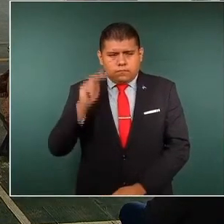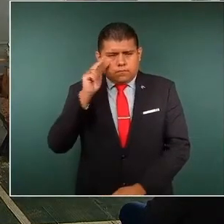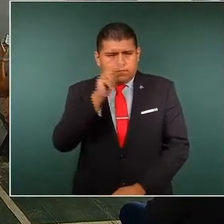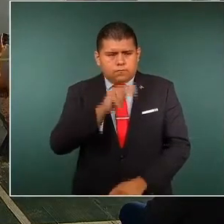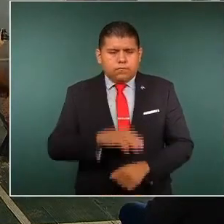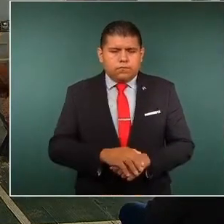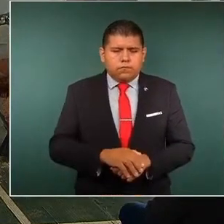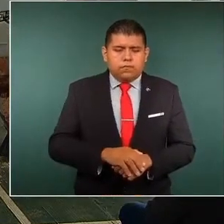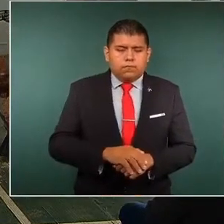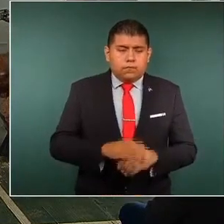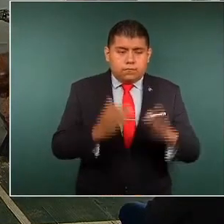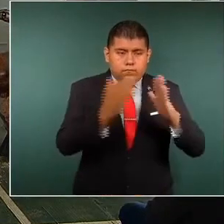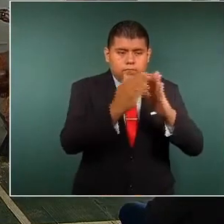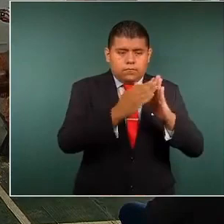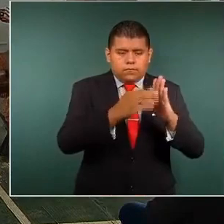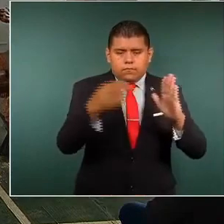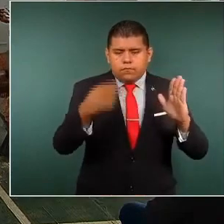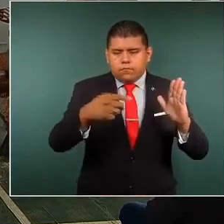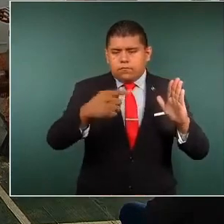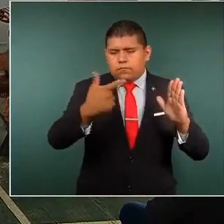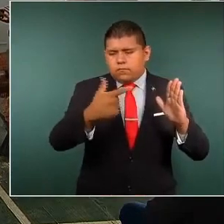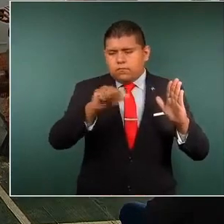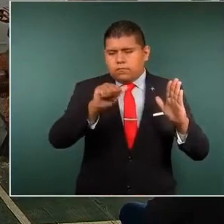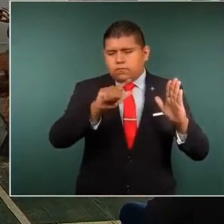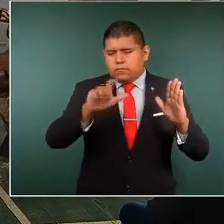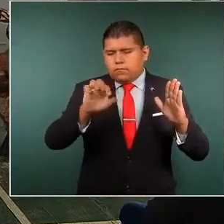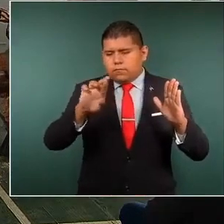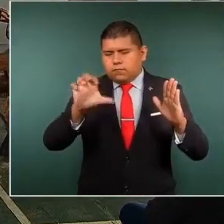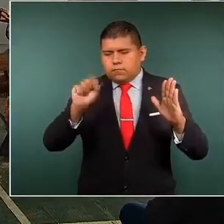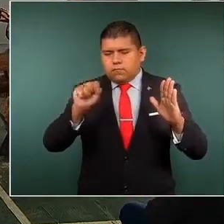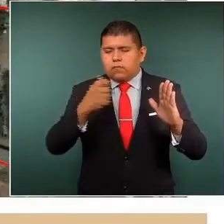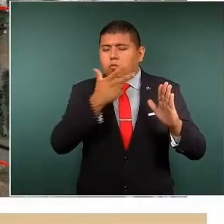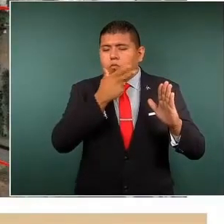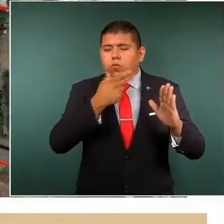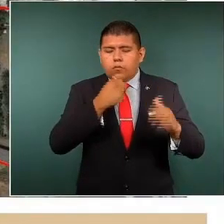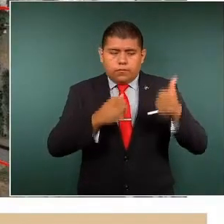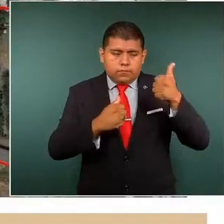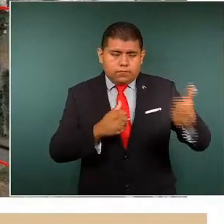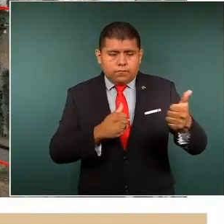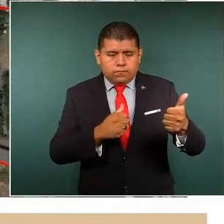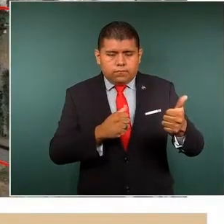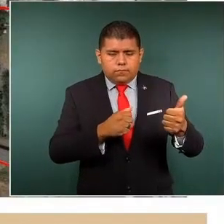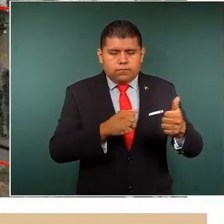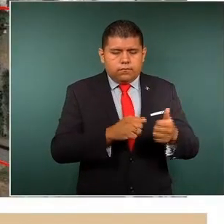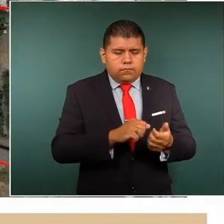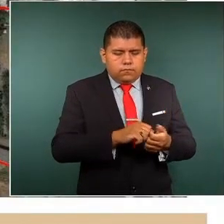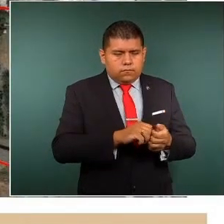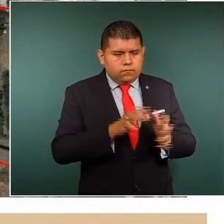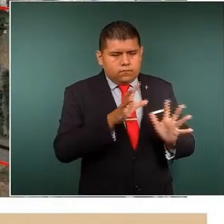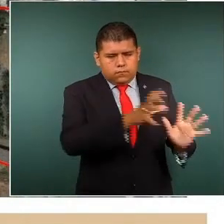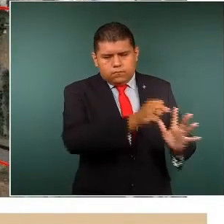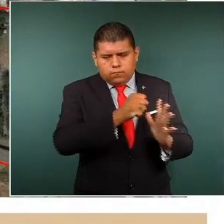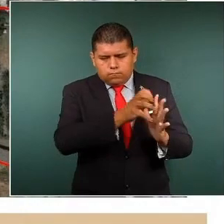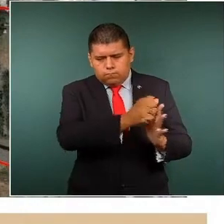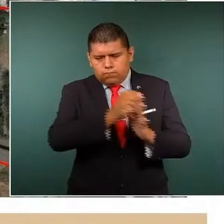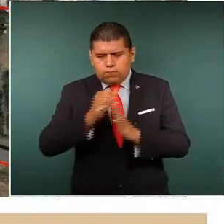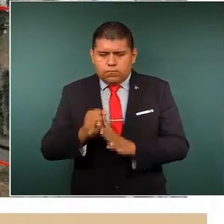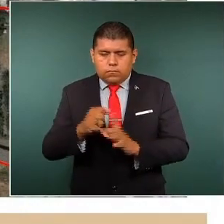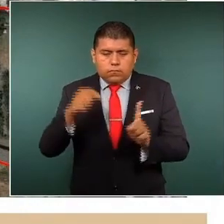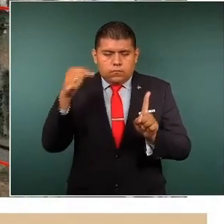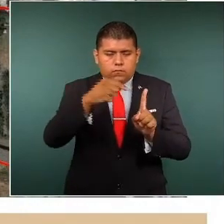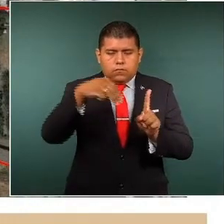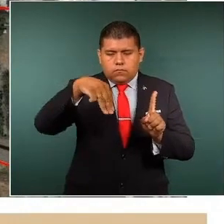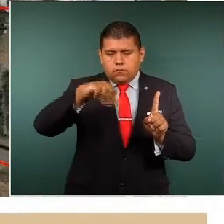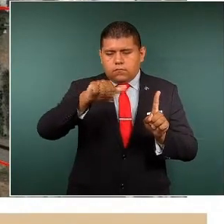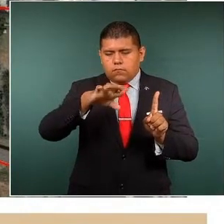de Las Galleras, los detenidos, los seis detenidos. El Marro ya tenía una orden de